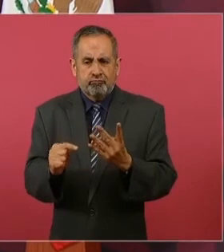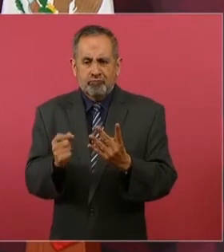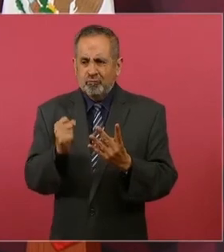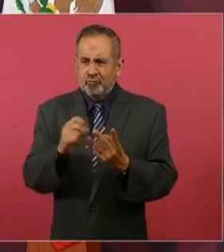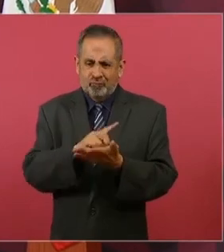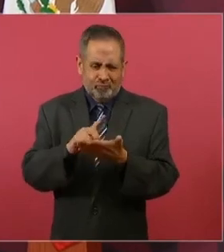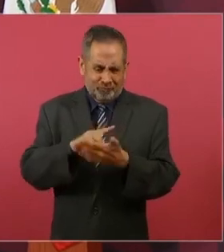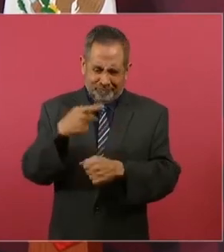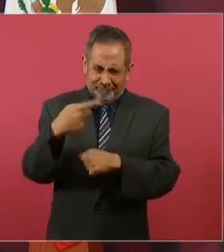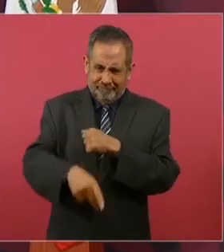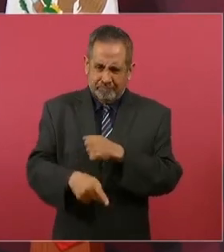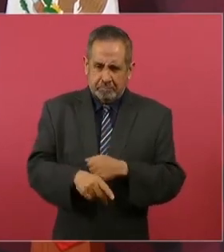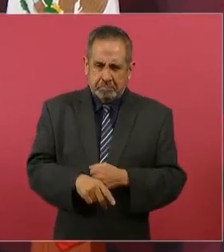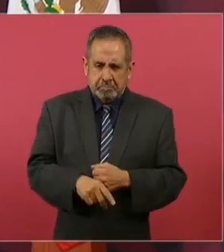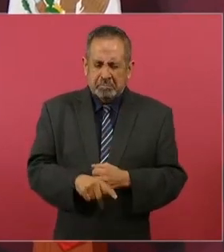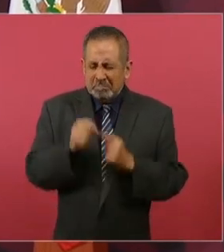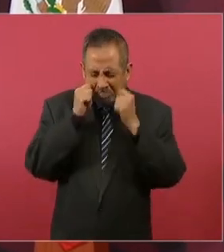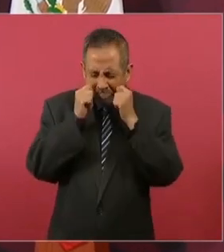dañinas?